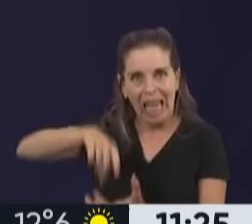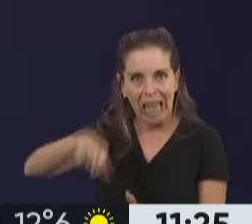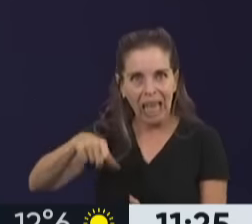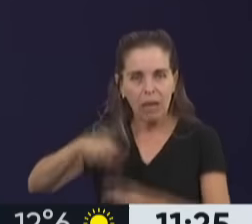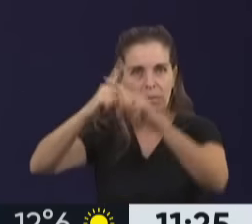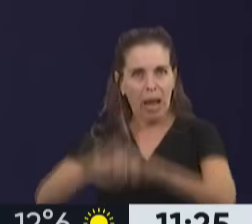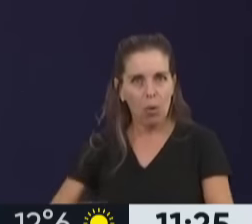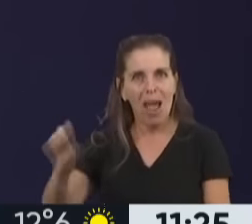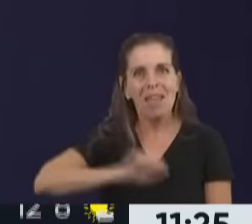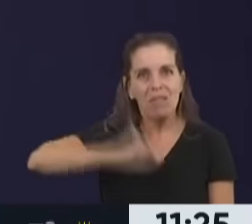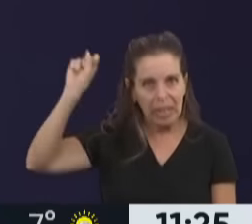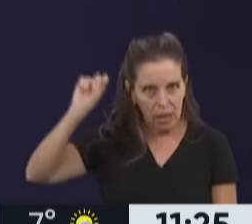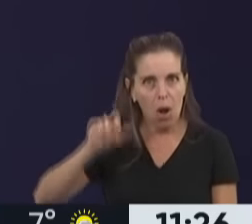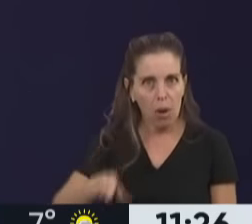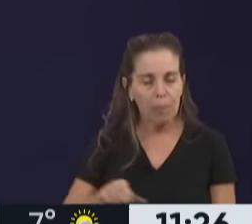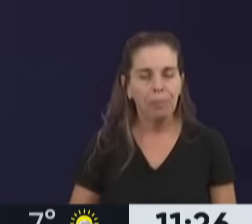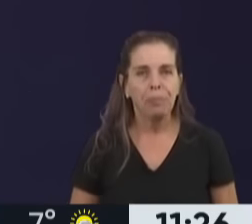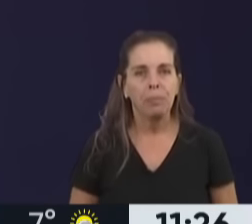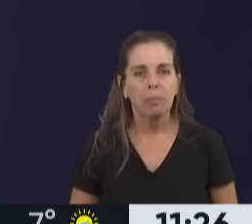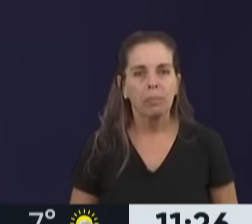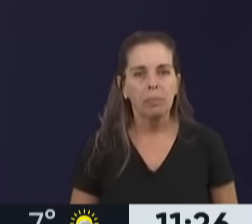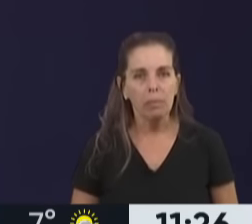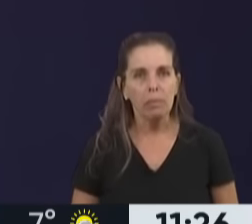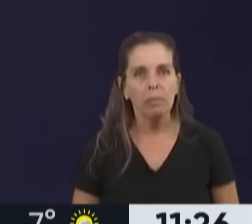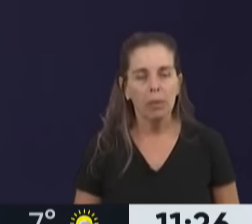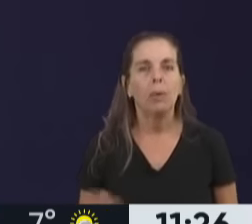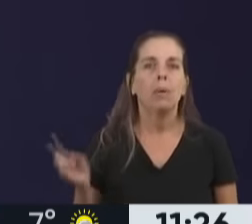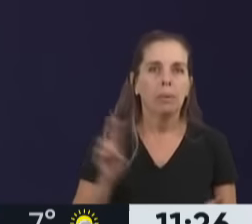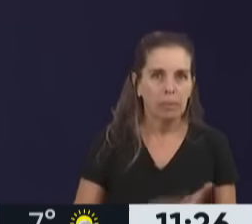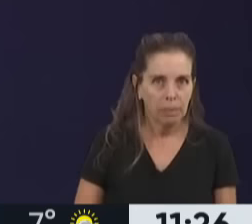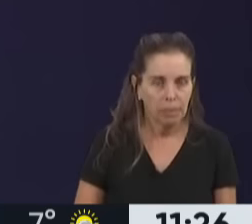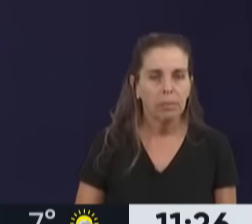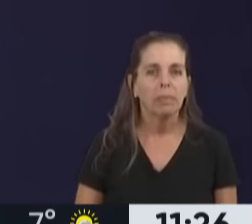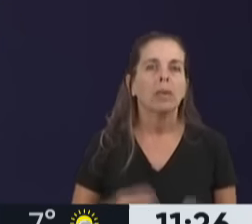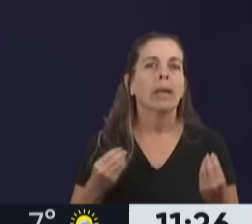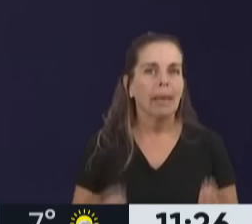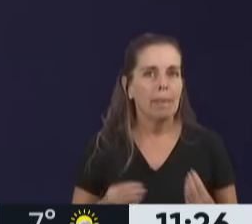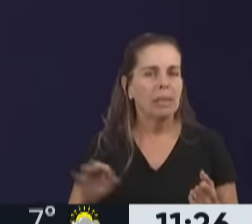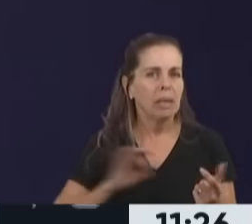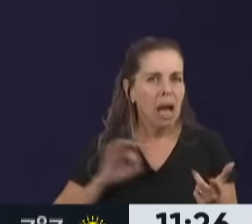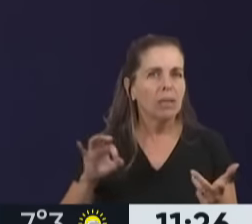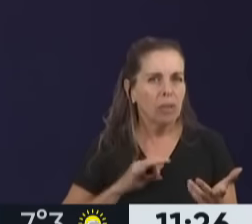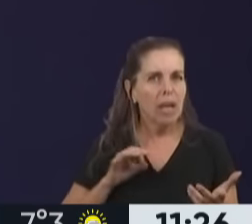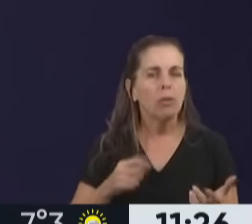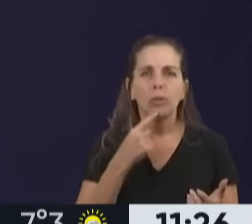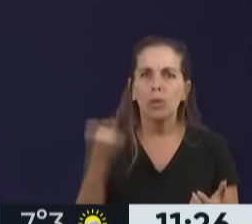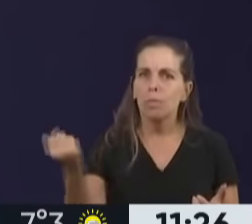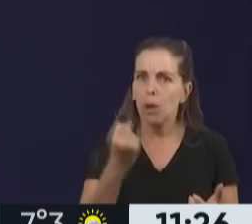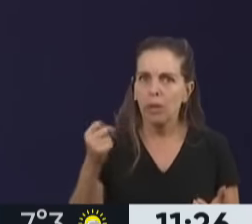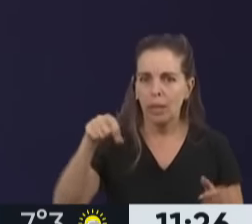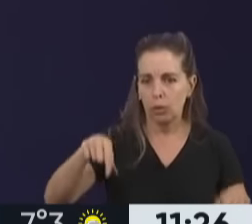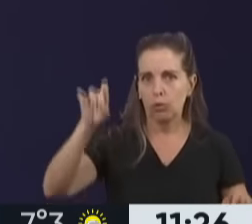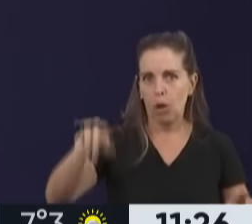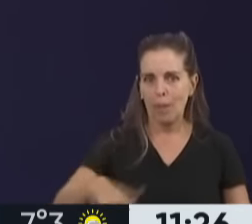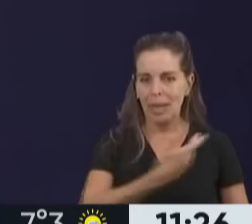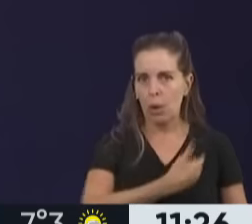es pregunta primero para volver una vez más hace años que pongo en valor no solo de este gobierno dig